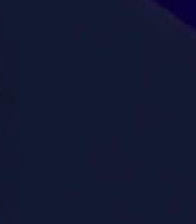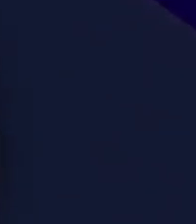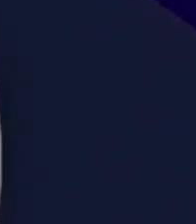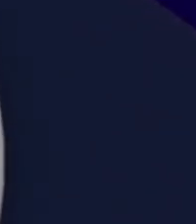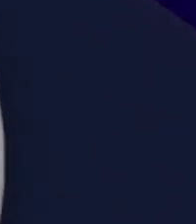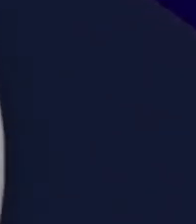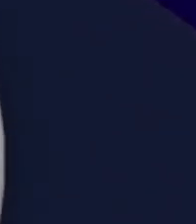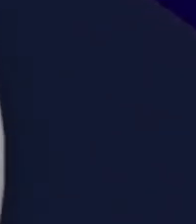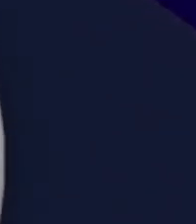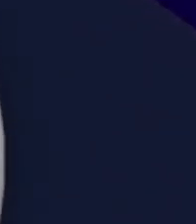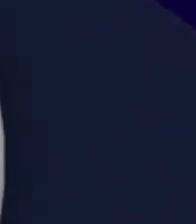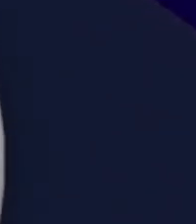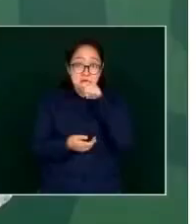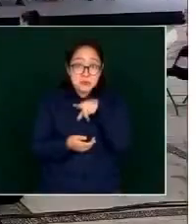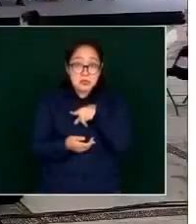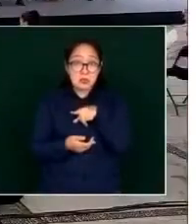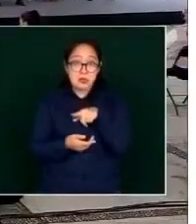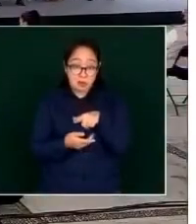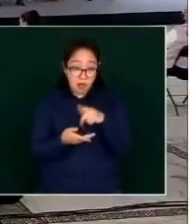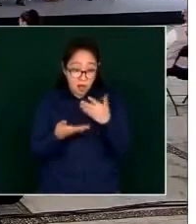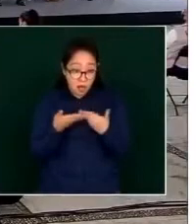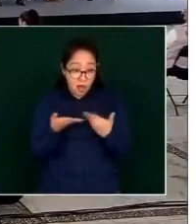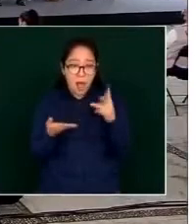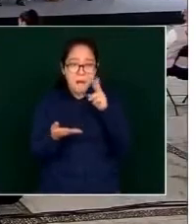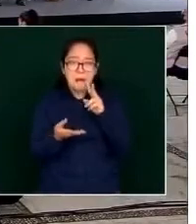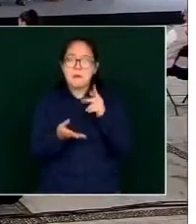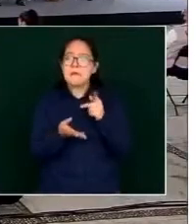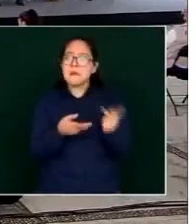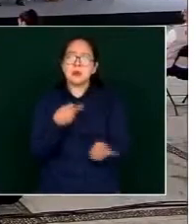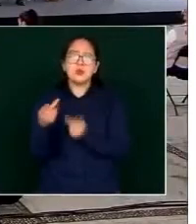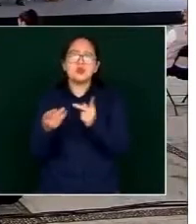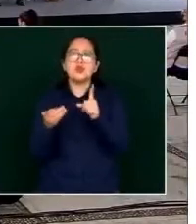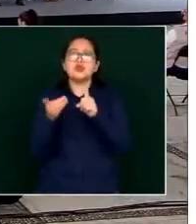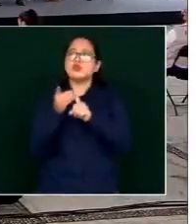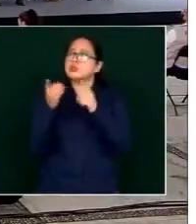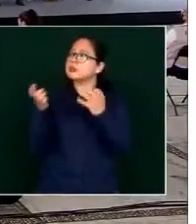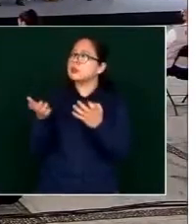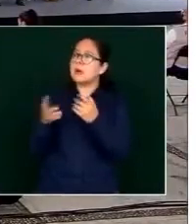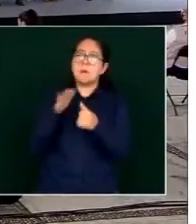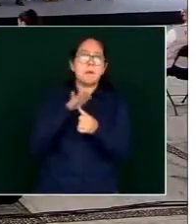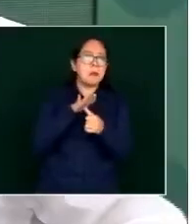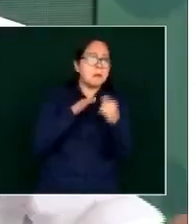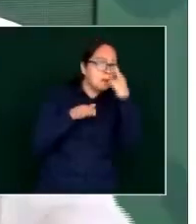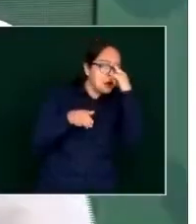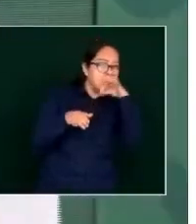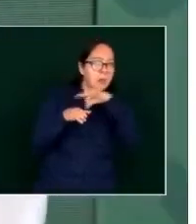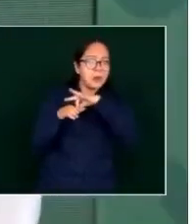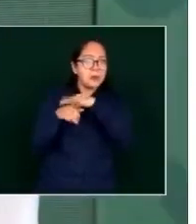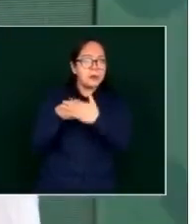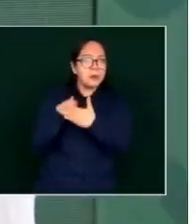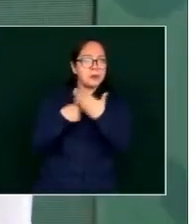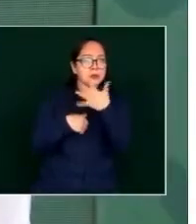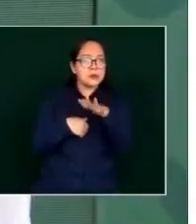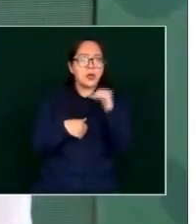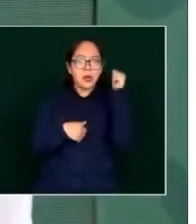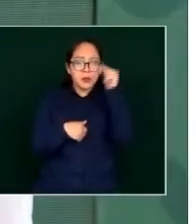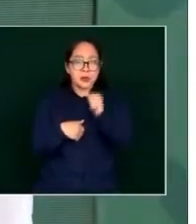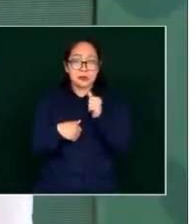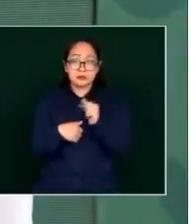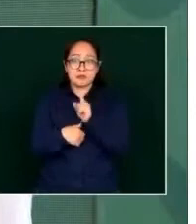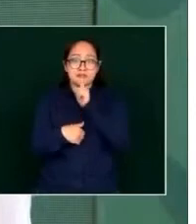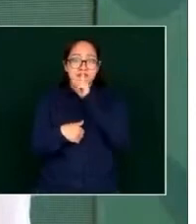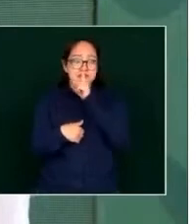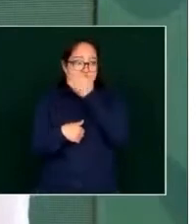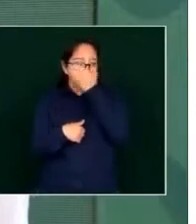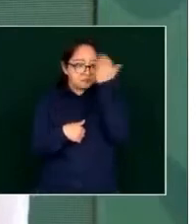La 5. ¿Cómo era de esperarse? El presidente López Obrador se congratuló este viernes de que el Senado haya aprobado